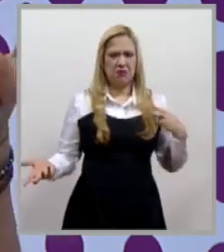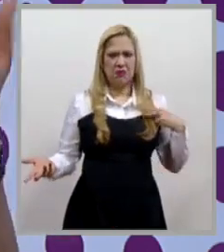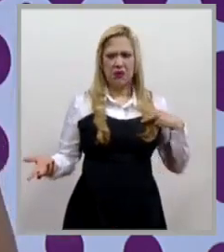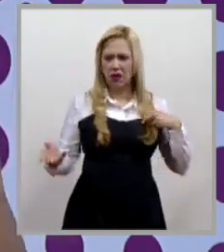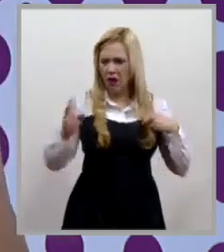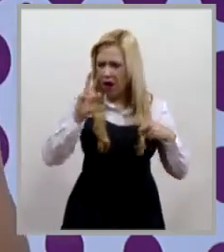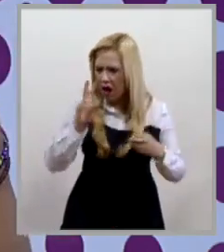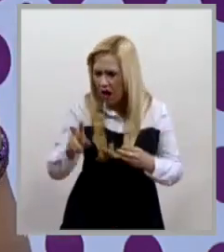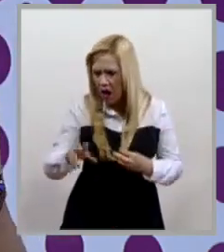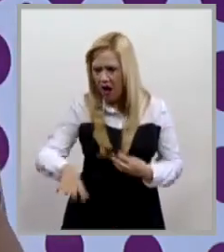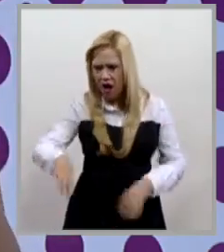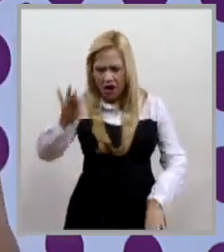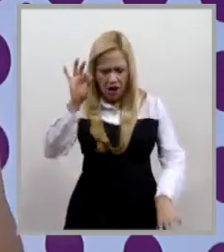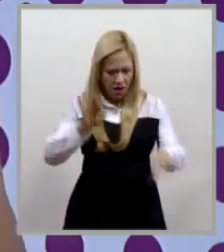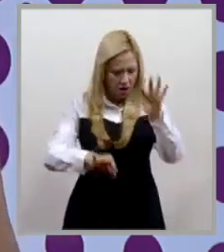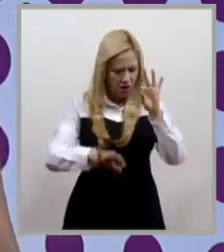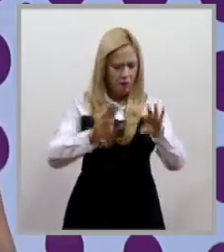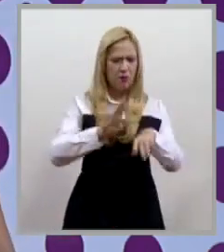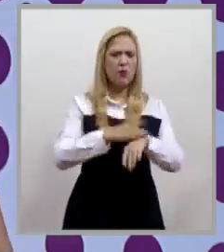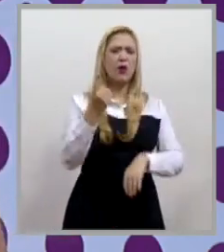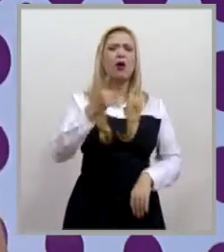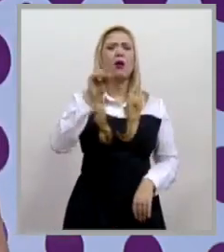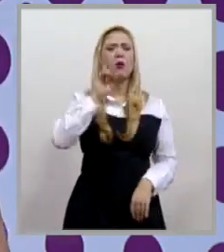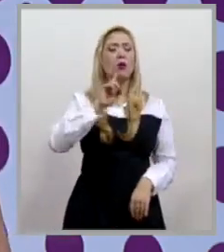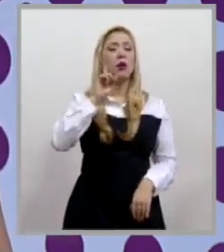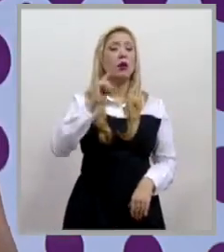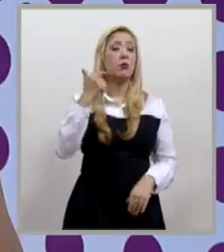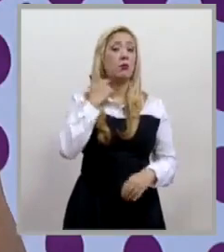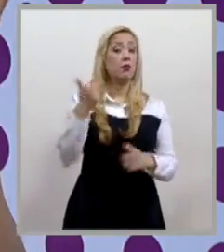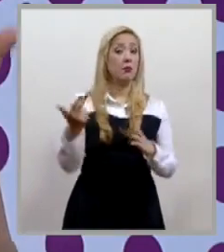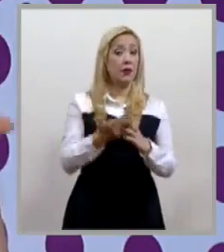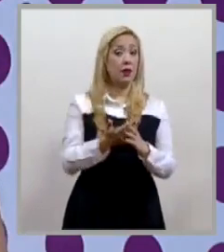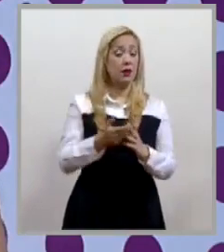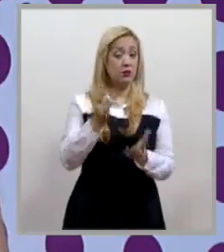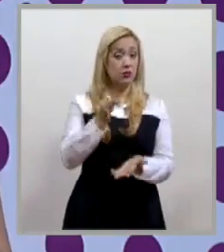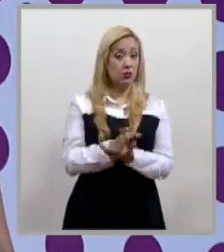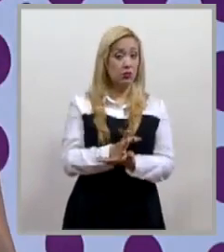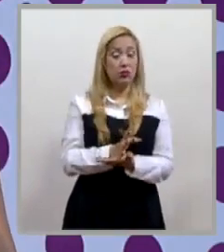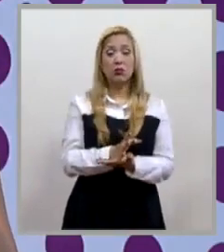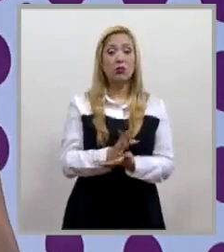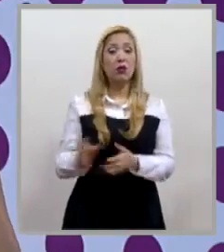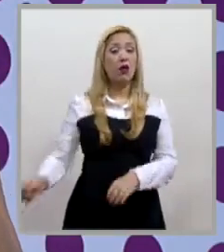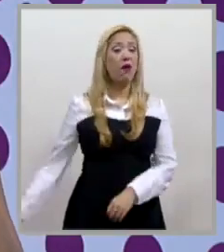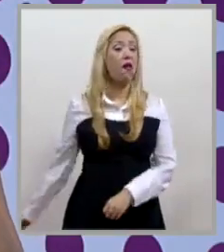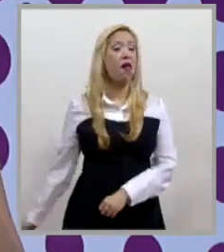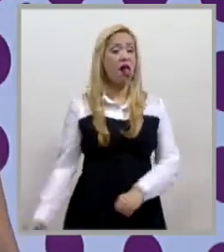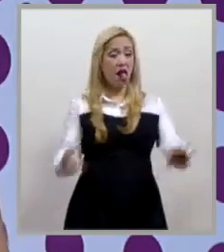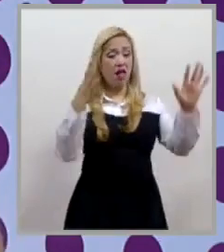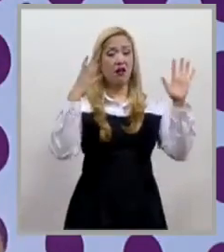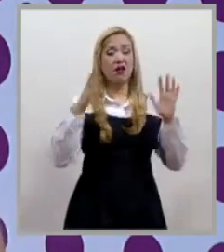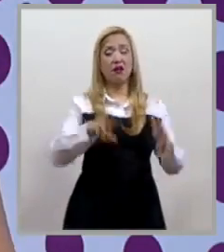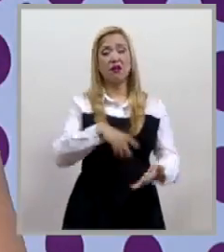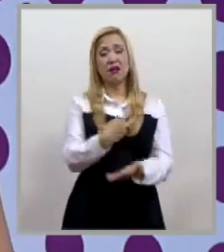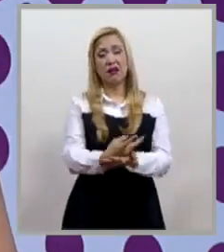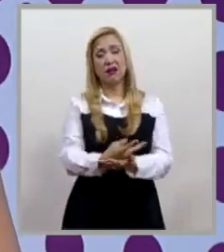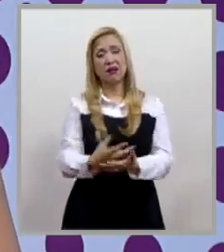que se tenían, o sea, por qué esas mujeres no solamente eran asesinadas, sino eran arrojadas en el espacio público con huellas extremas de violencia,